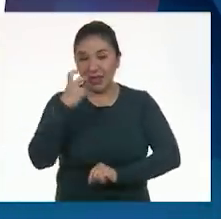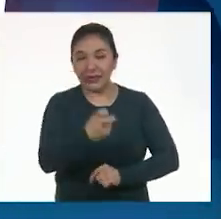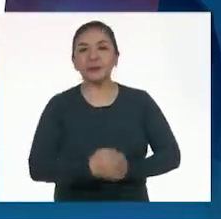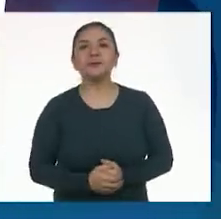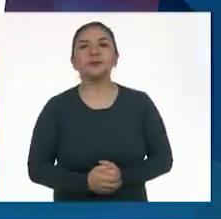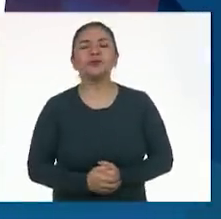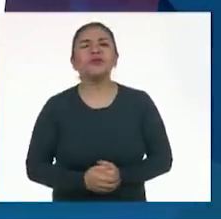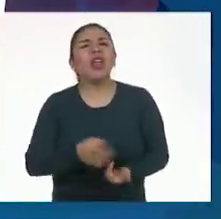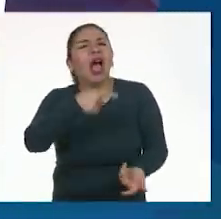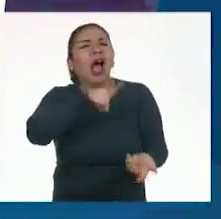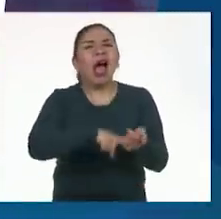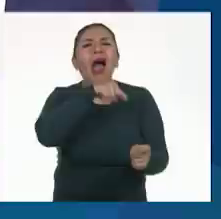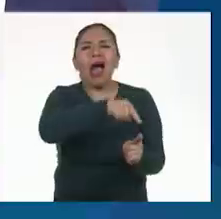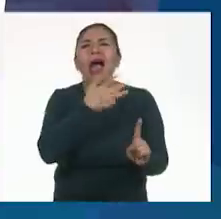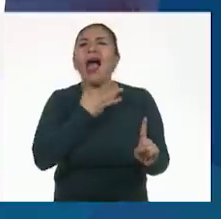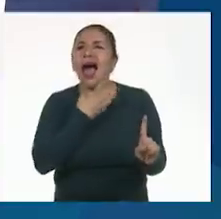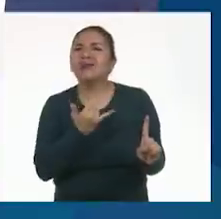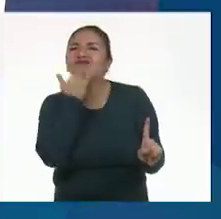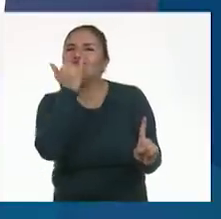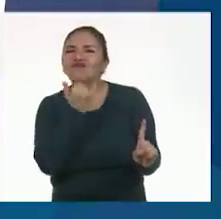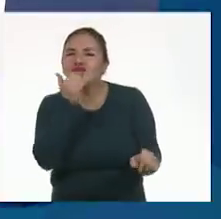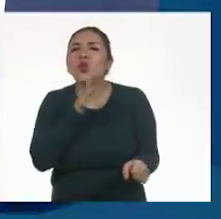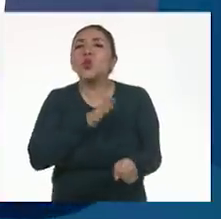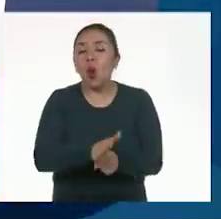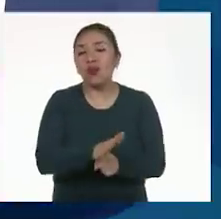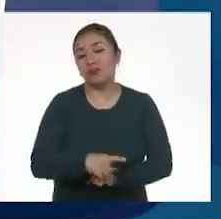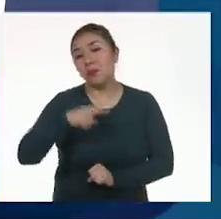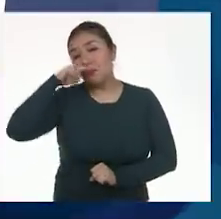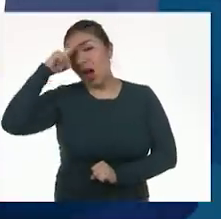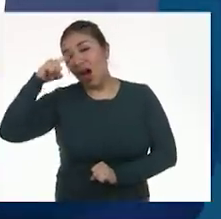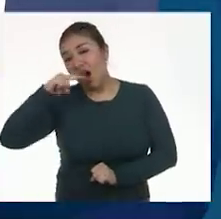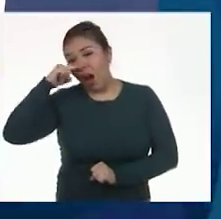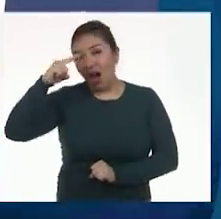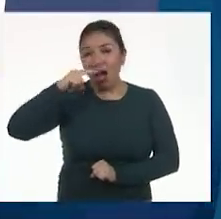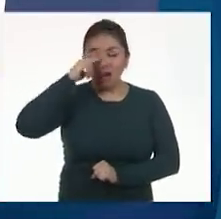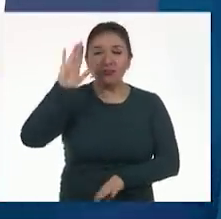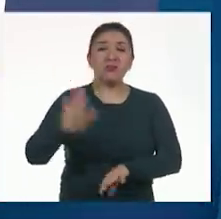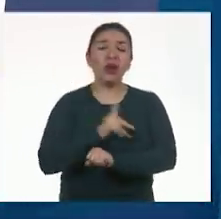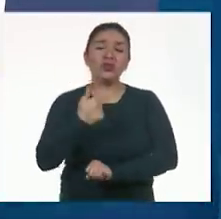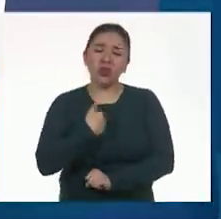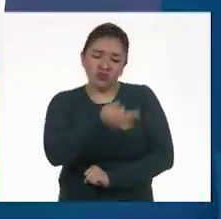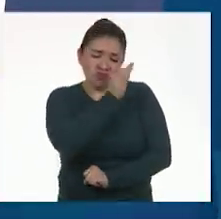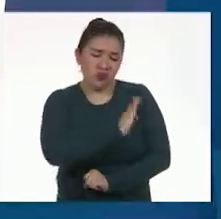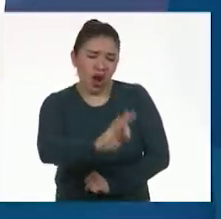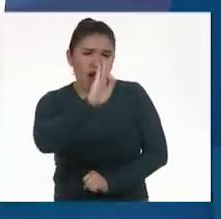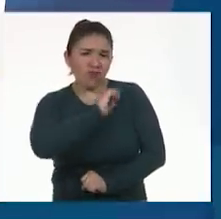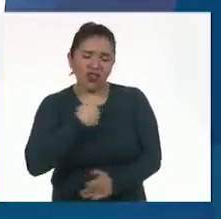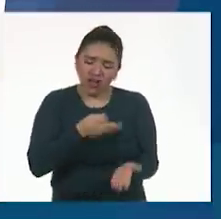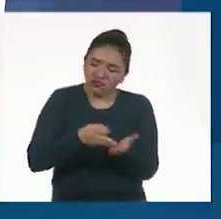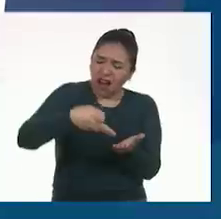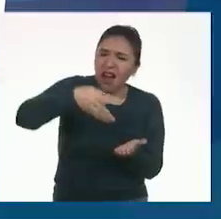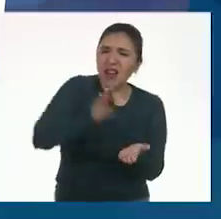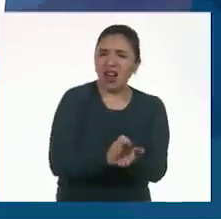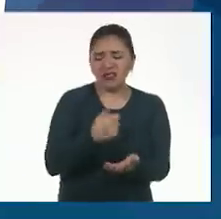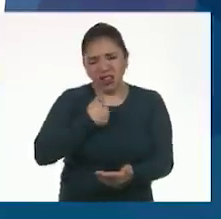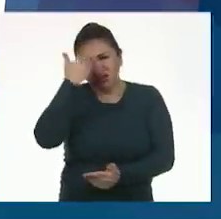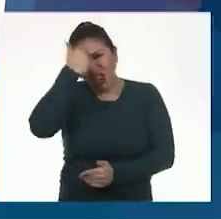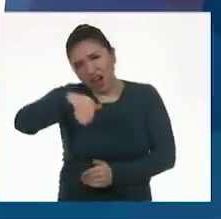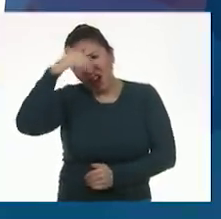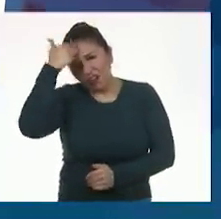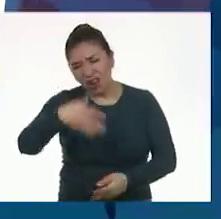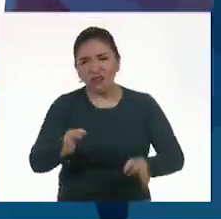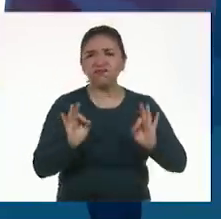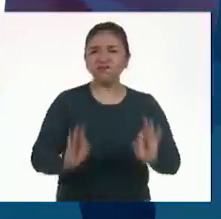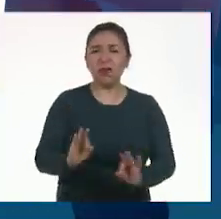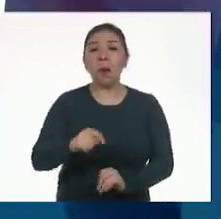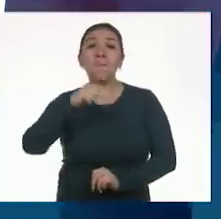tiene? ¿Arrogante? Es arrogante, dado que es muy capaz, es muy diestro, es muy valeroso. Ajá, nadie puede más. que